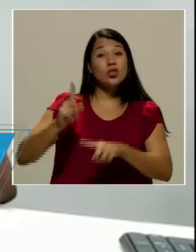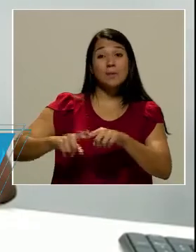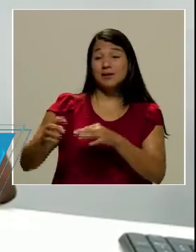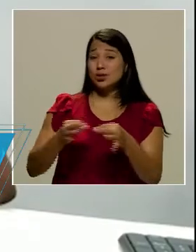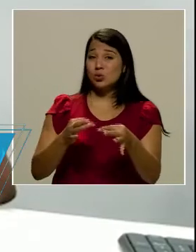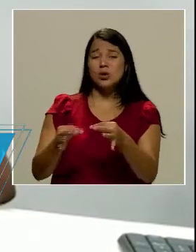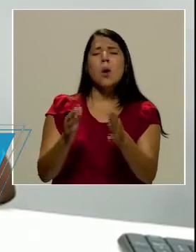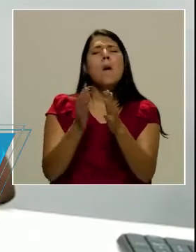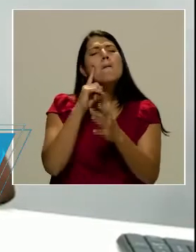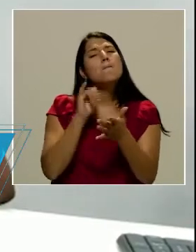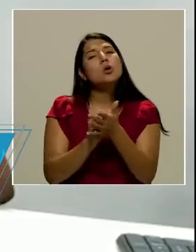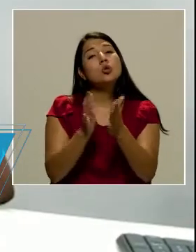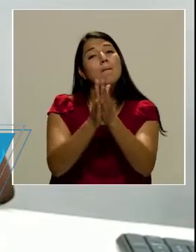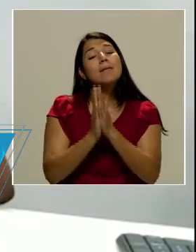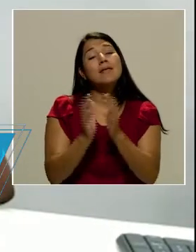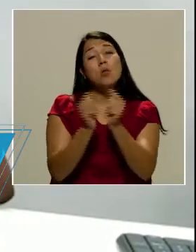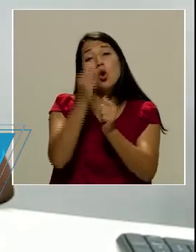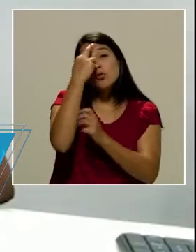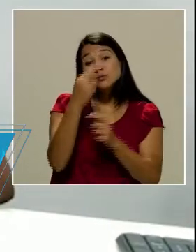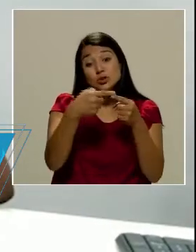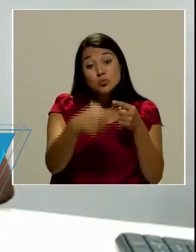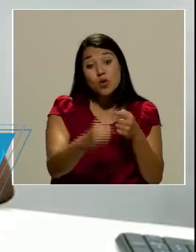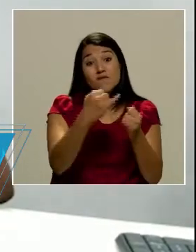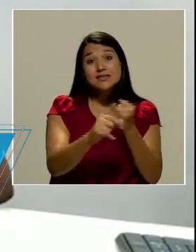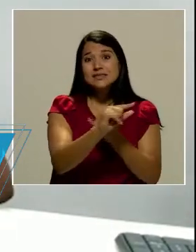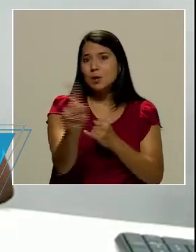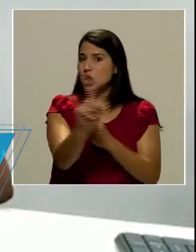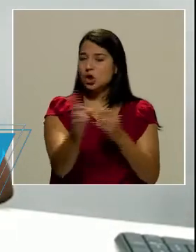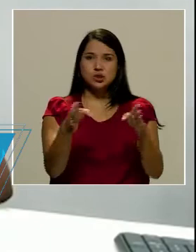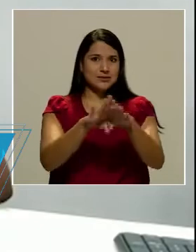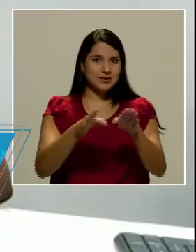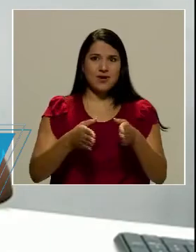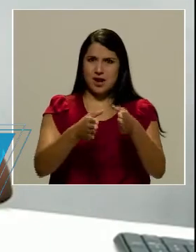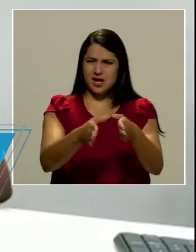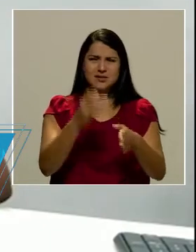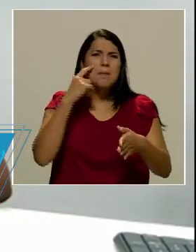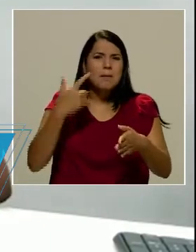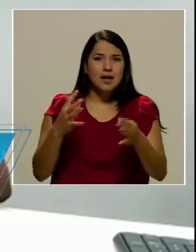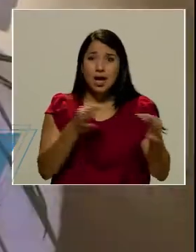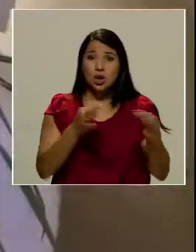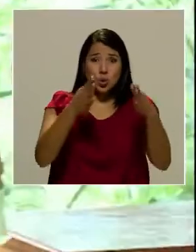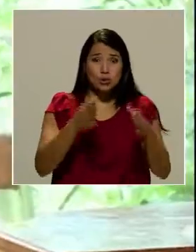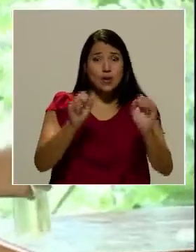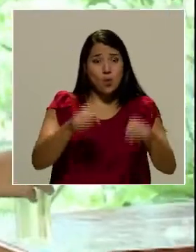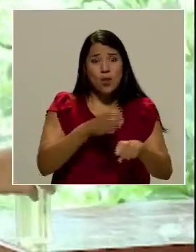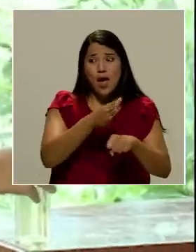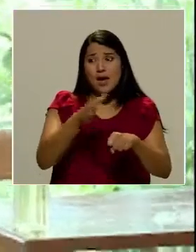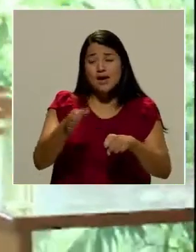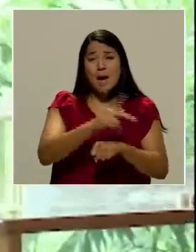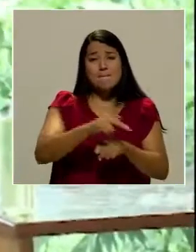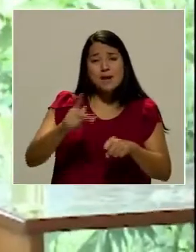les pedimos respetuosamente que este fin de semana no hayan bloqueos para que nuestros turistas puedan llegar a las playas y a los